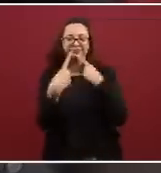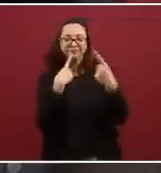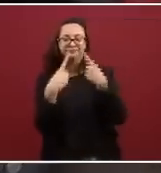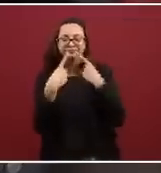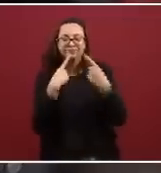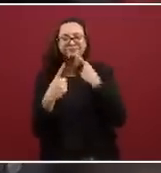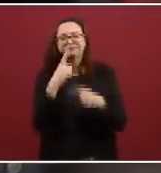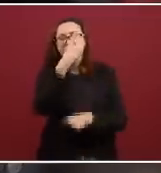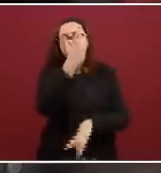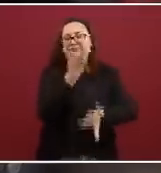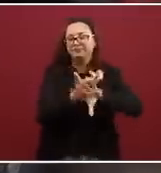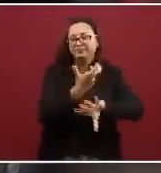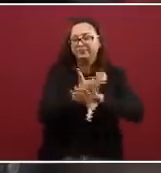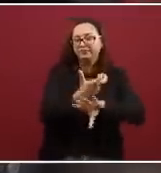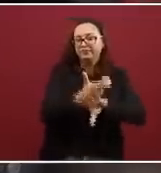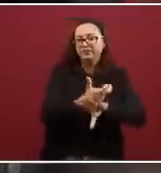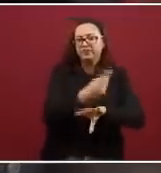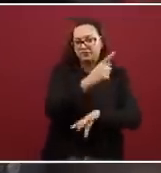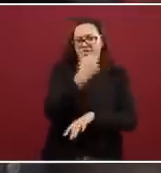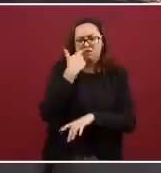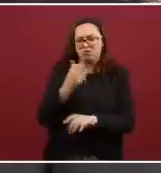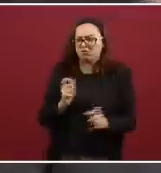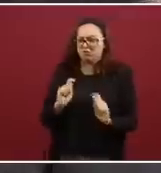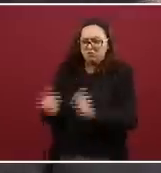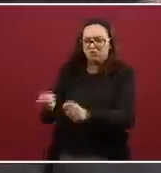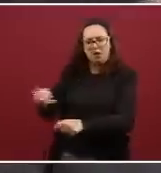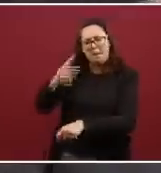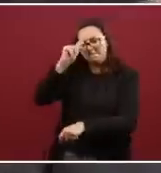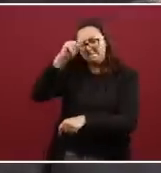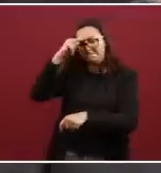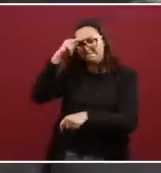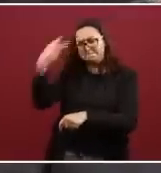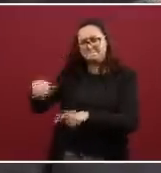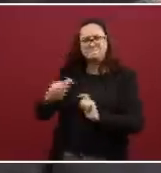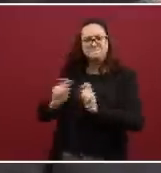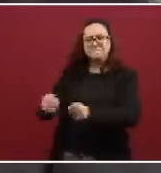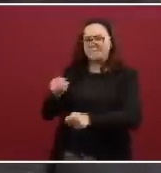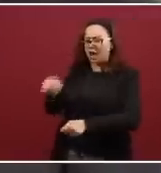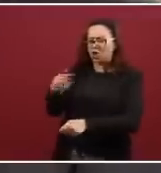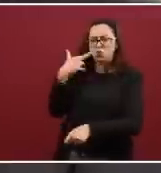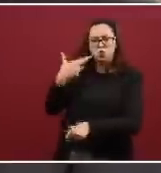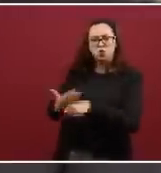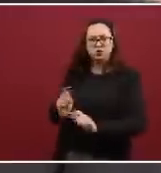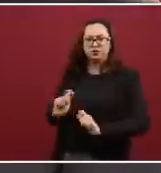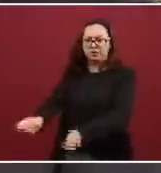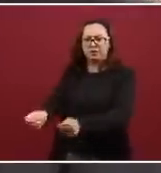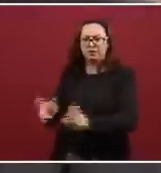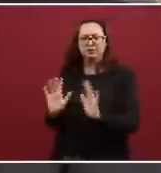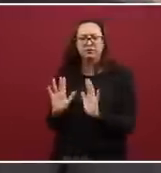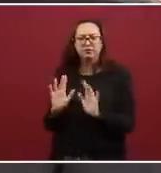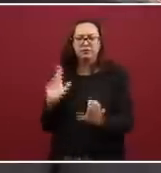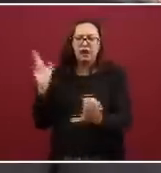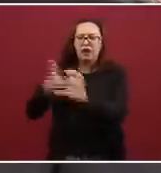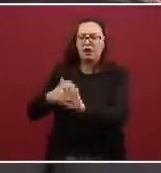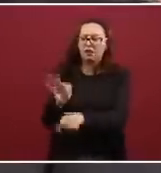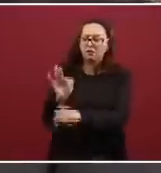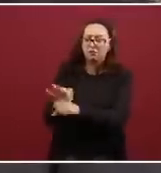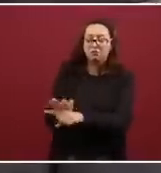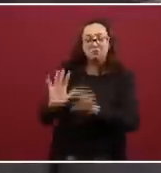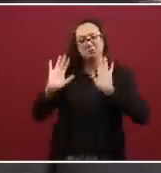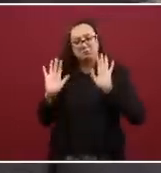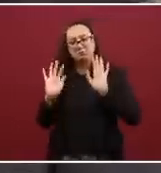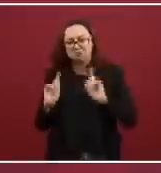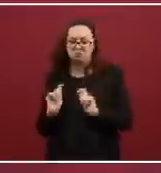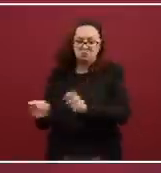primer país seguro hay otra discusión sobre el primer país de asilo muy bien